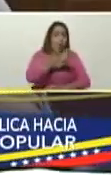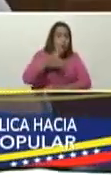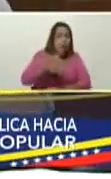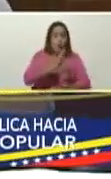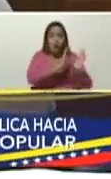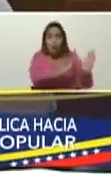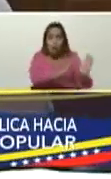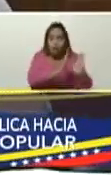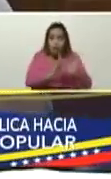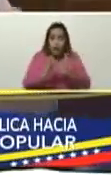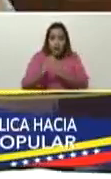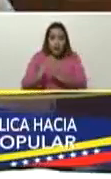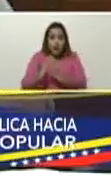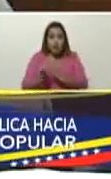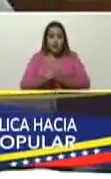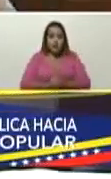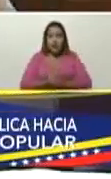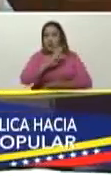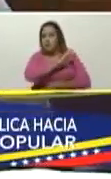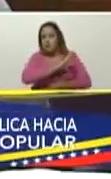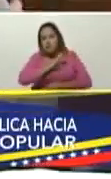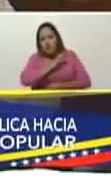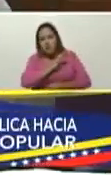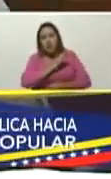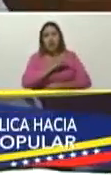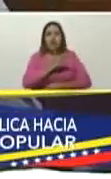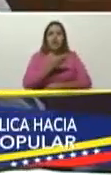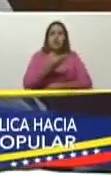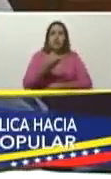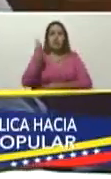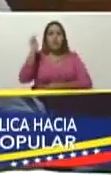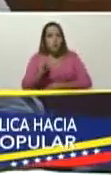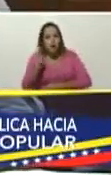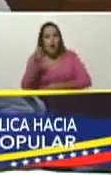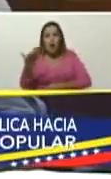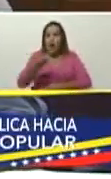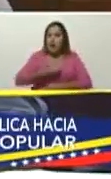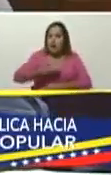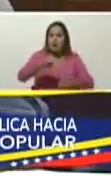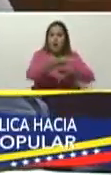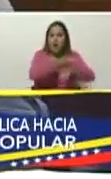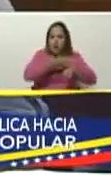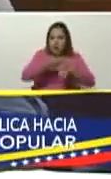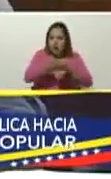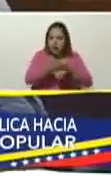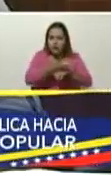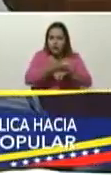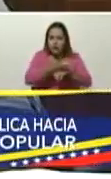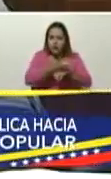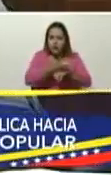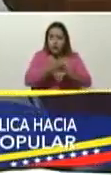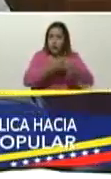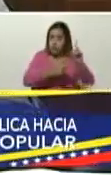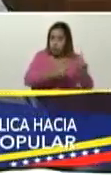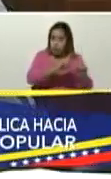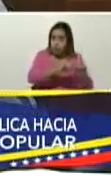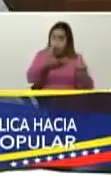que está establecido, llámese concejales, diputados, alcaldes, gobernadores, en